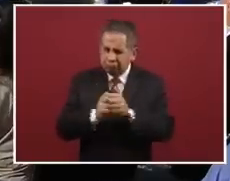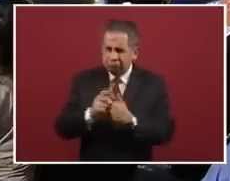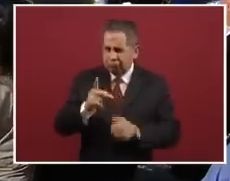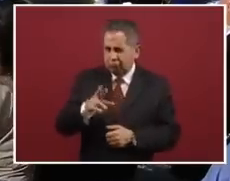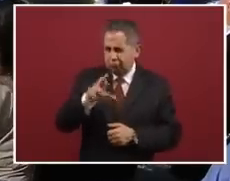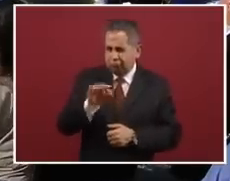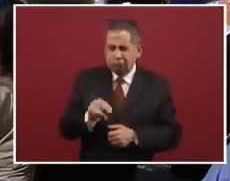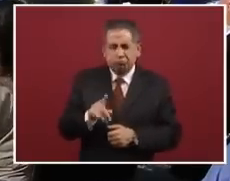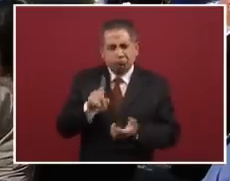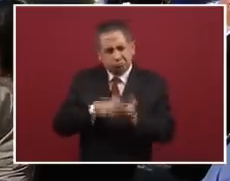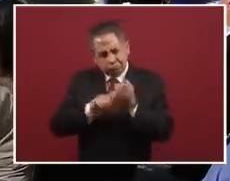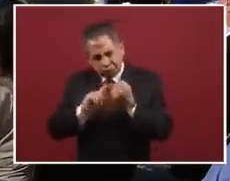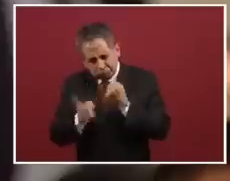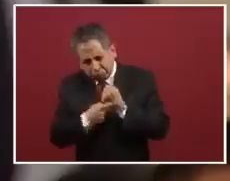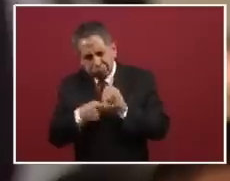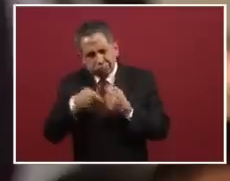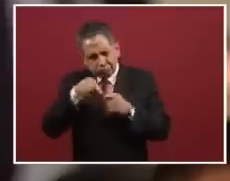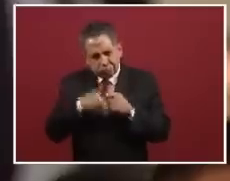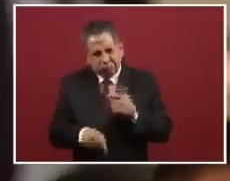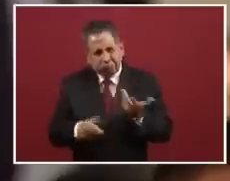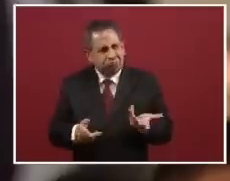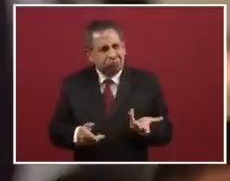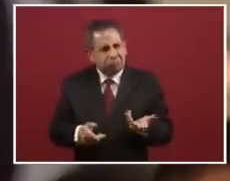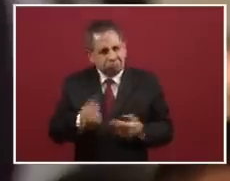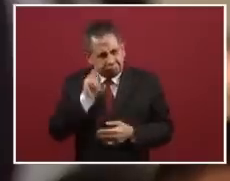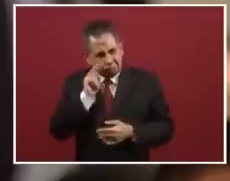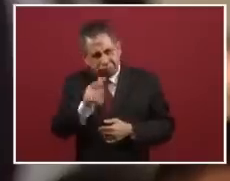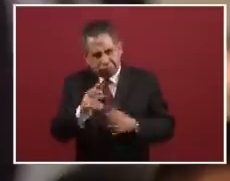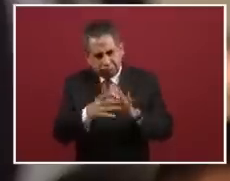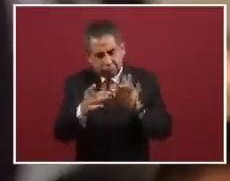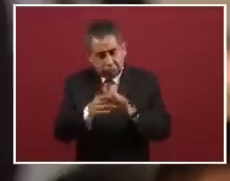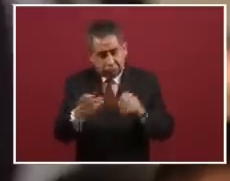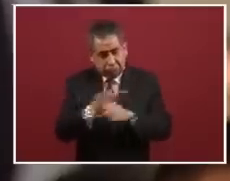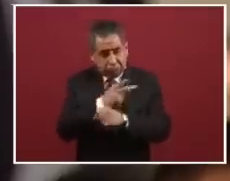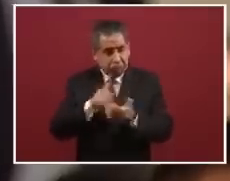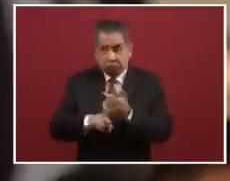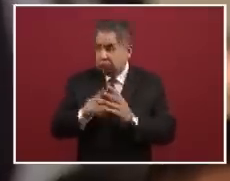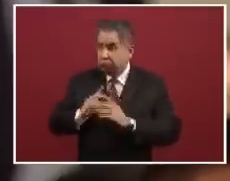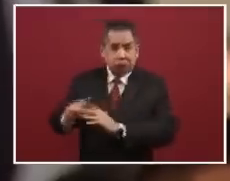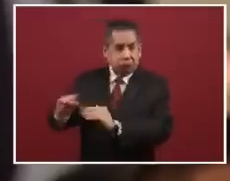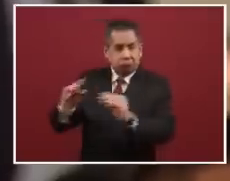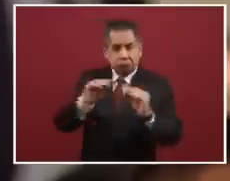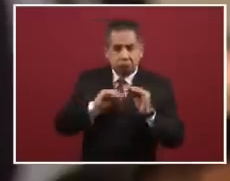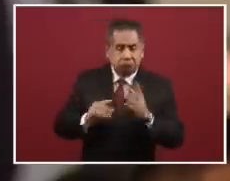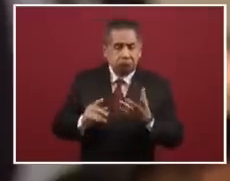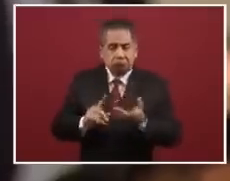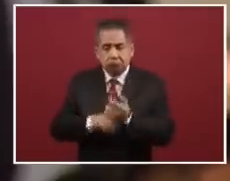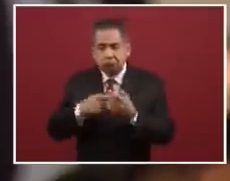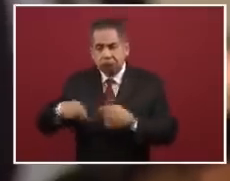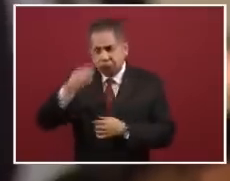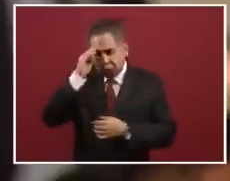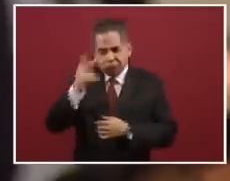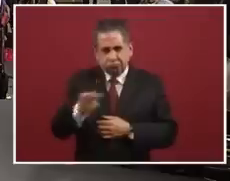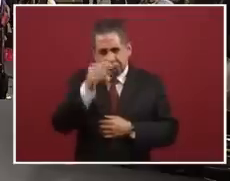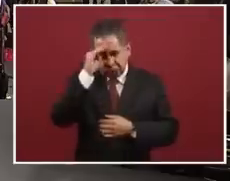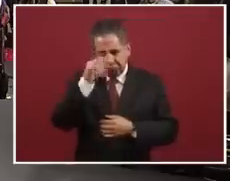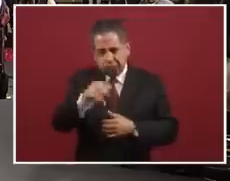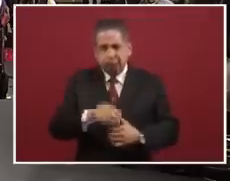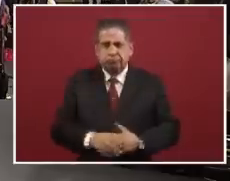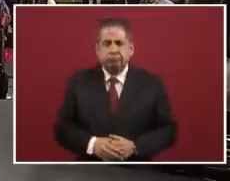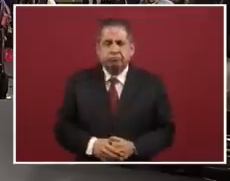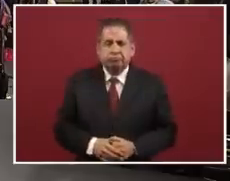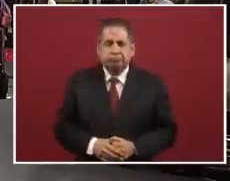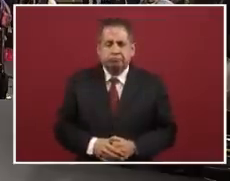la parte de fondo, ¿realmente ven ustedes que está ocurriendo esto? Porque mucha gente bueno, en el país lo piensa. ¿Cómo lo ven ustedes? Bueno, gracias.